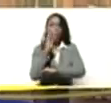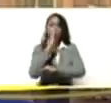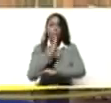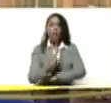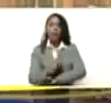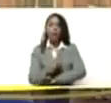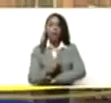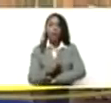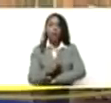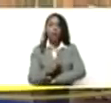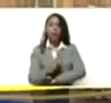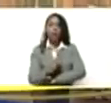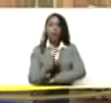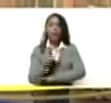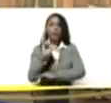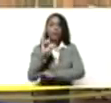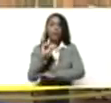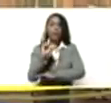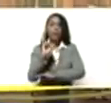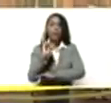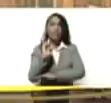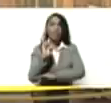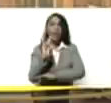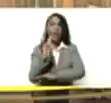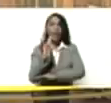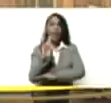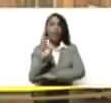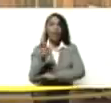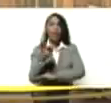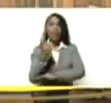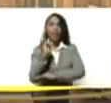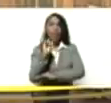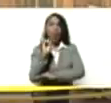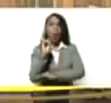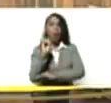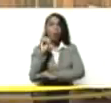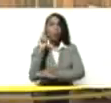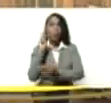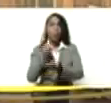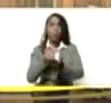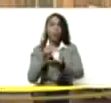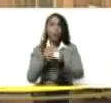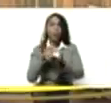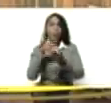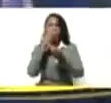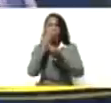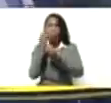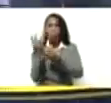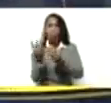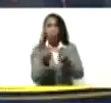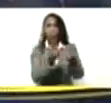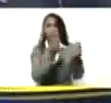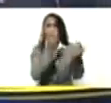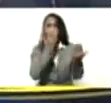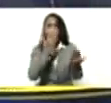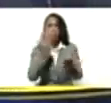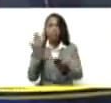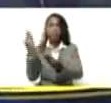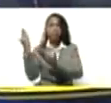un aumento del 4.9 por ciento del consumo de los hogares un aumento del